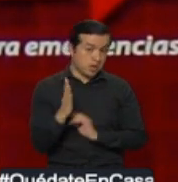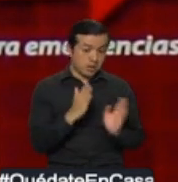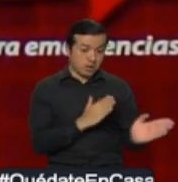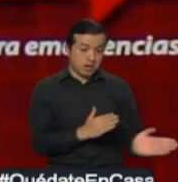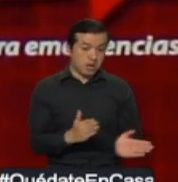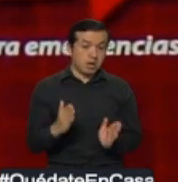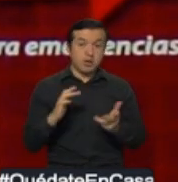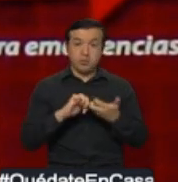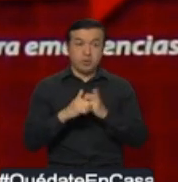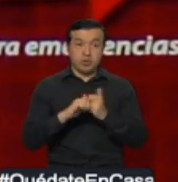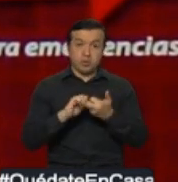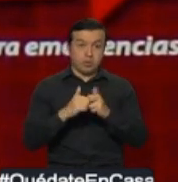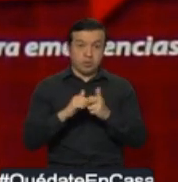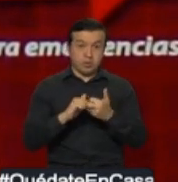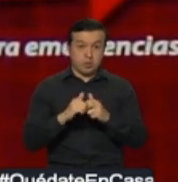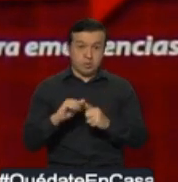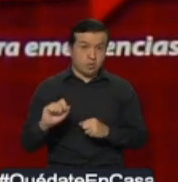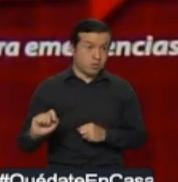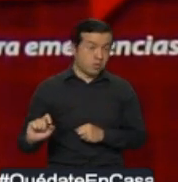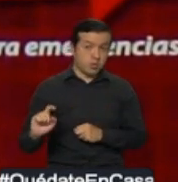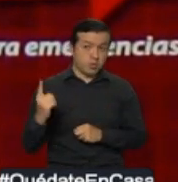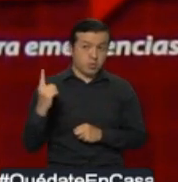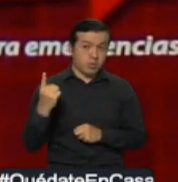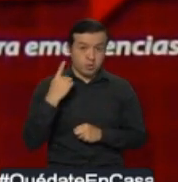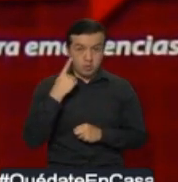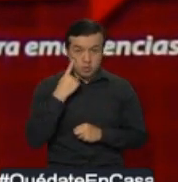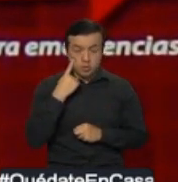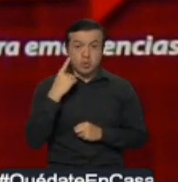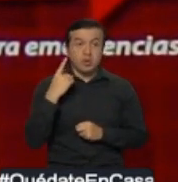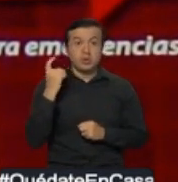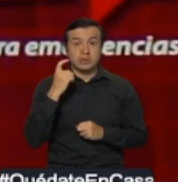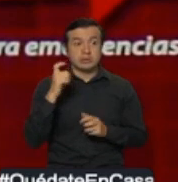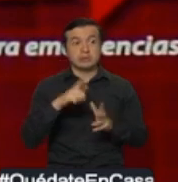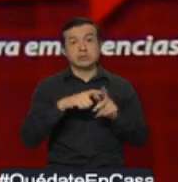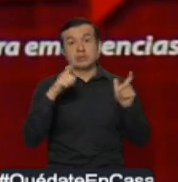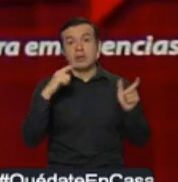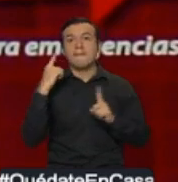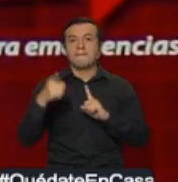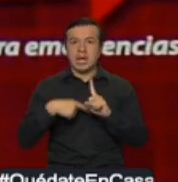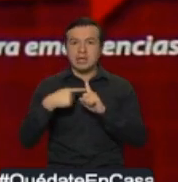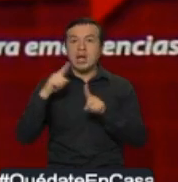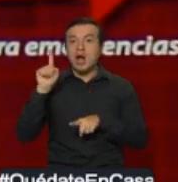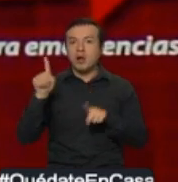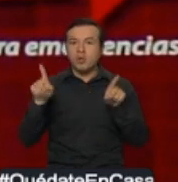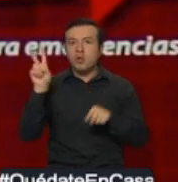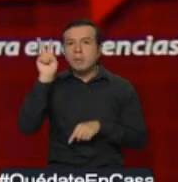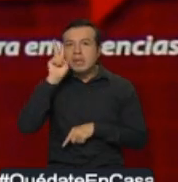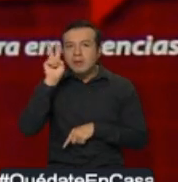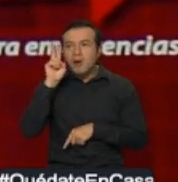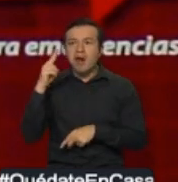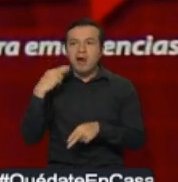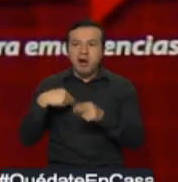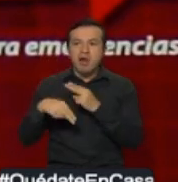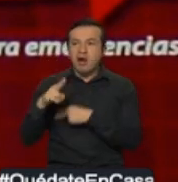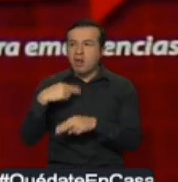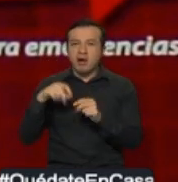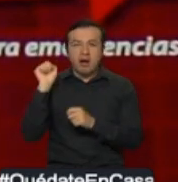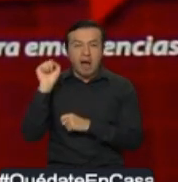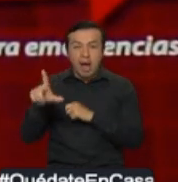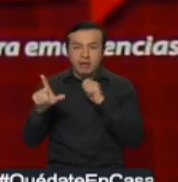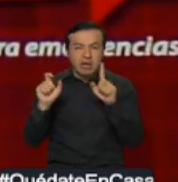el problema no es solamente de la gran demanda que hay, sino también de la especulación y del abuso con este producto.